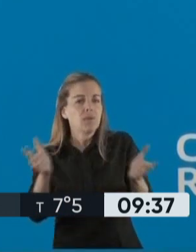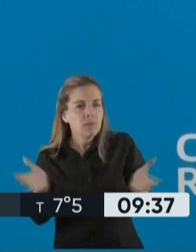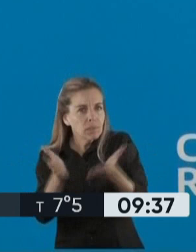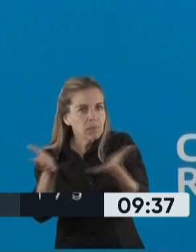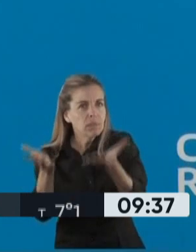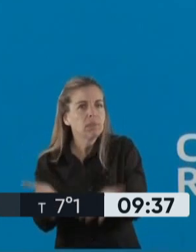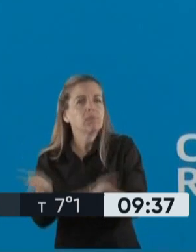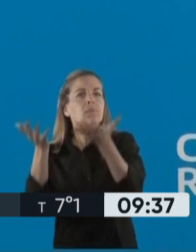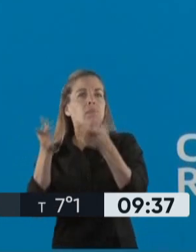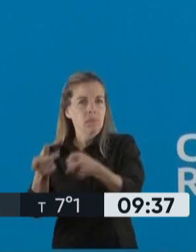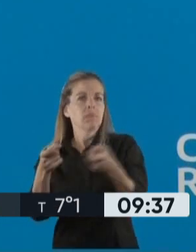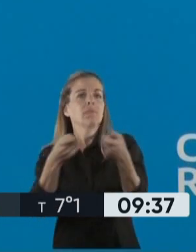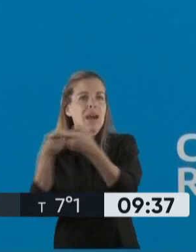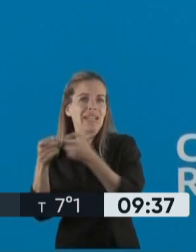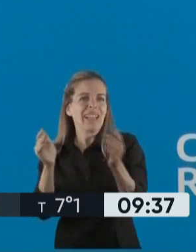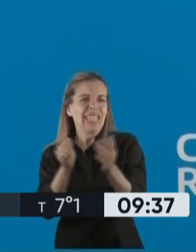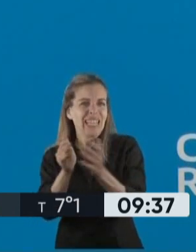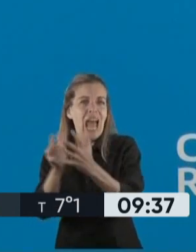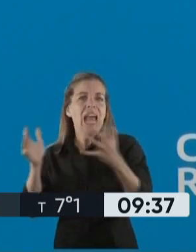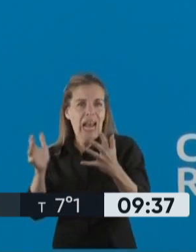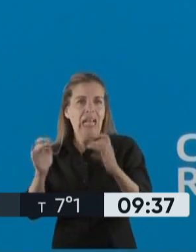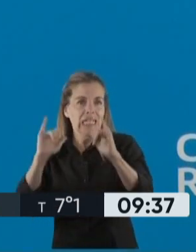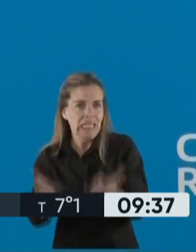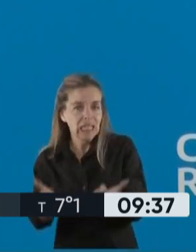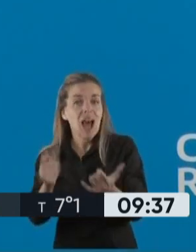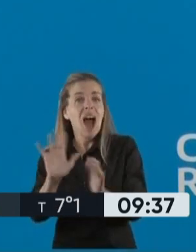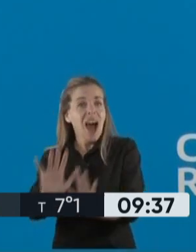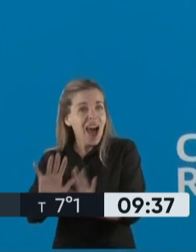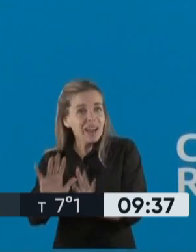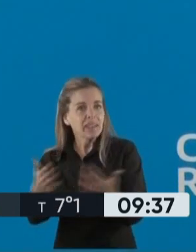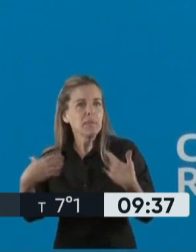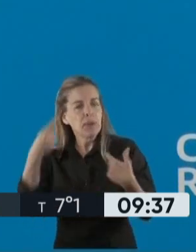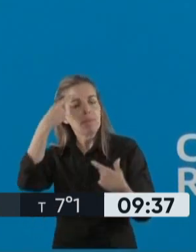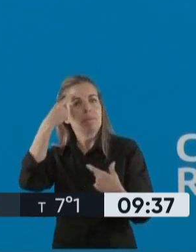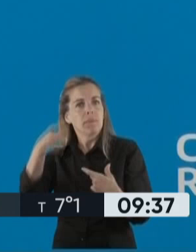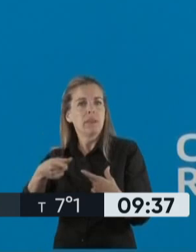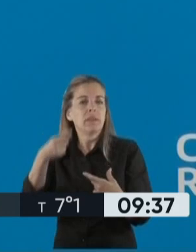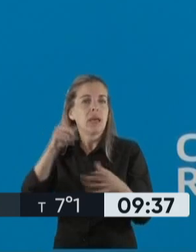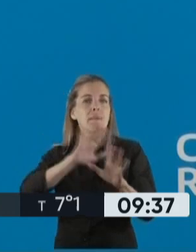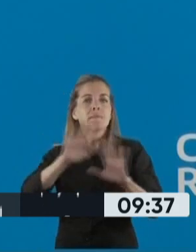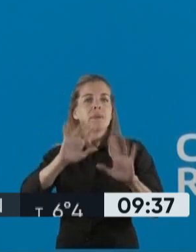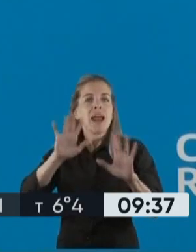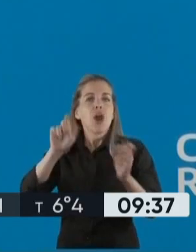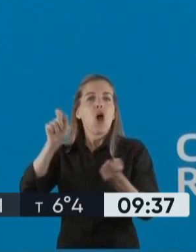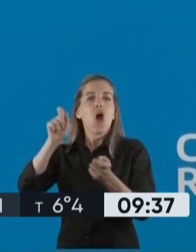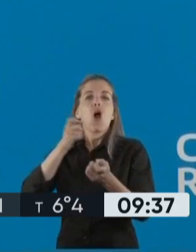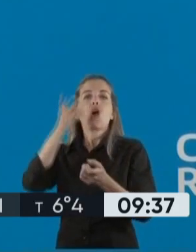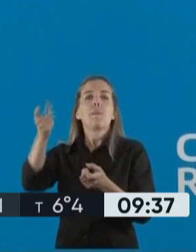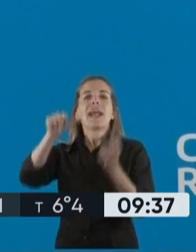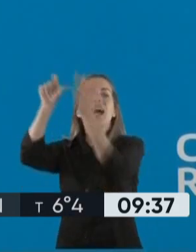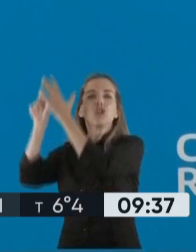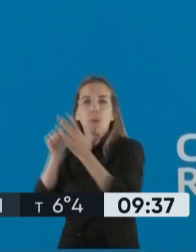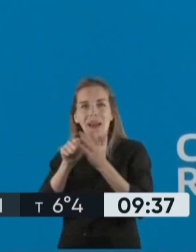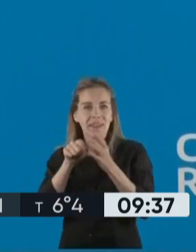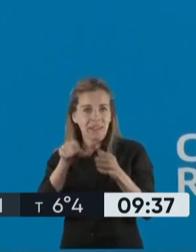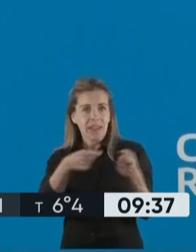y son las que están generando una cantidad de productos que además nos permiten en muchos casos poder suplantar importaciones para parte de otras